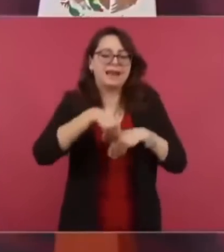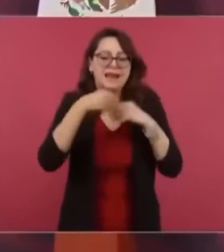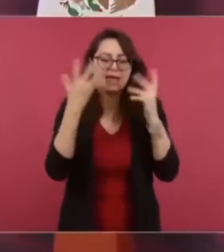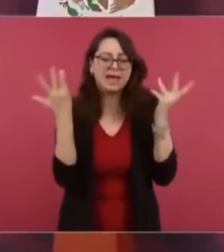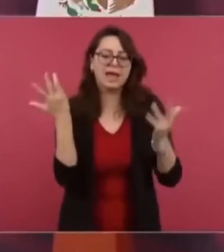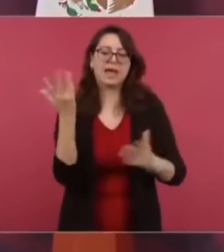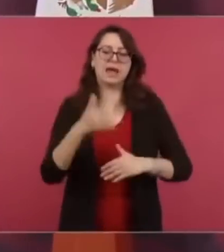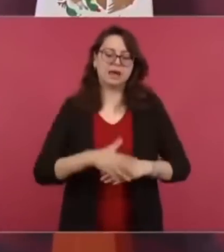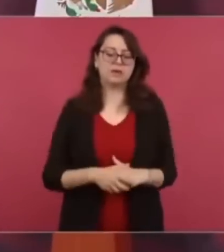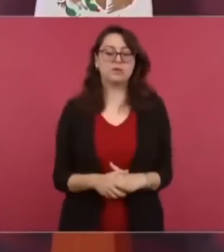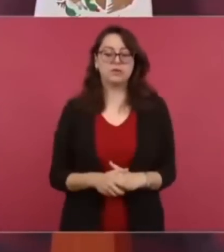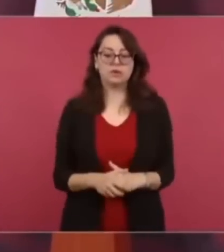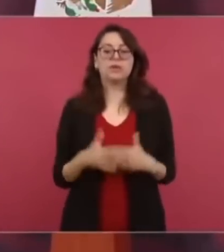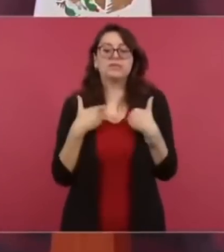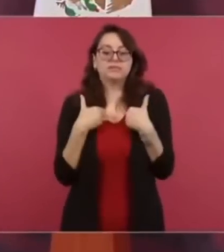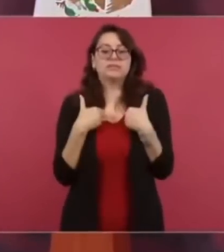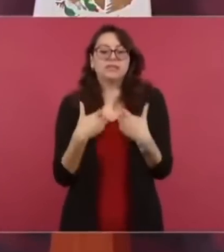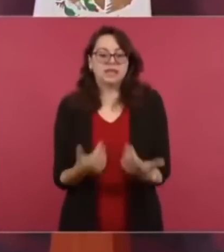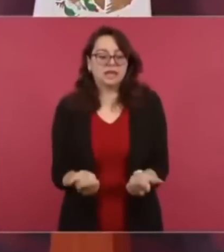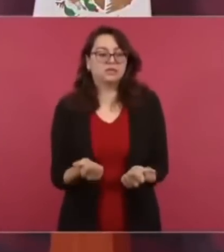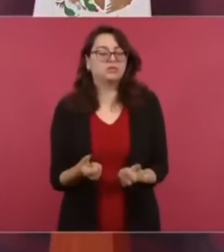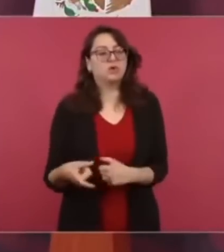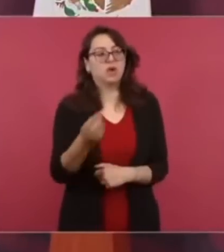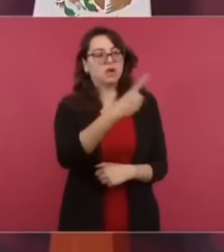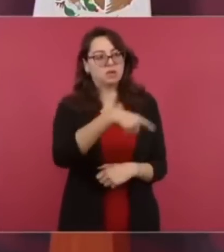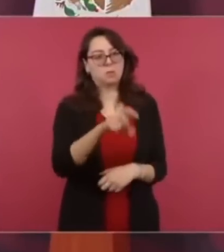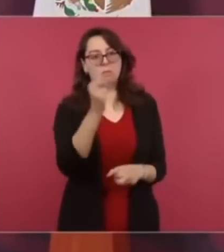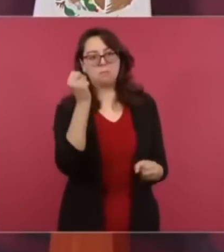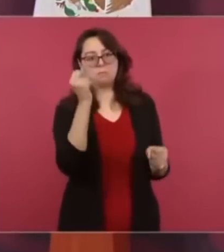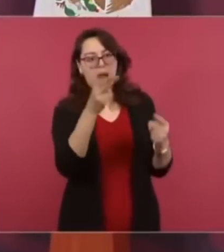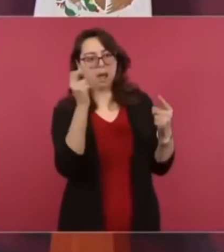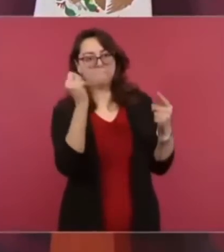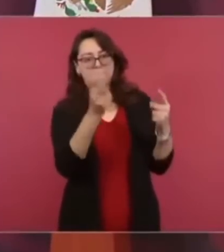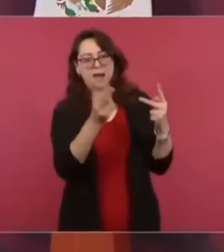si no quieren perder sus privilegios?